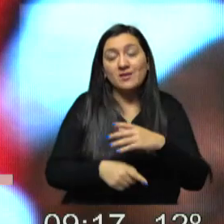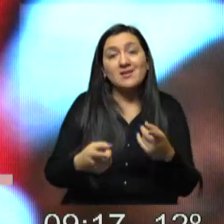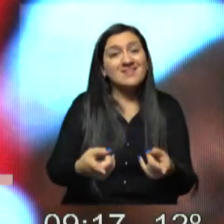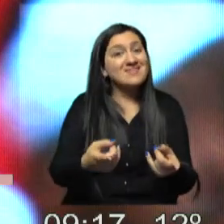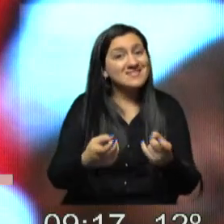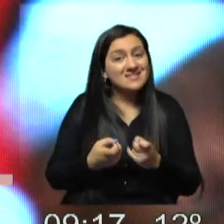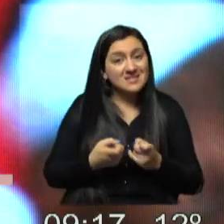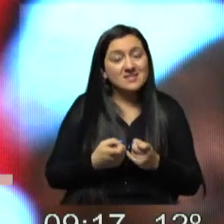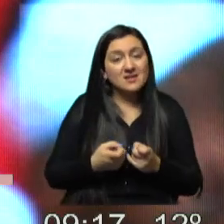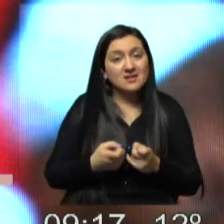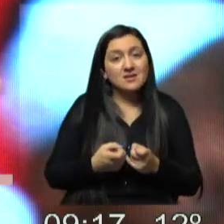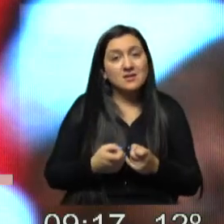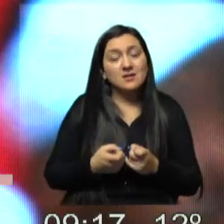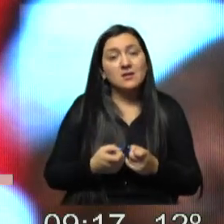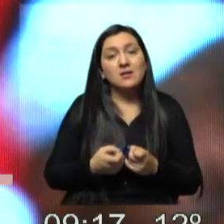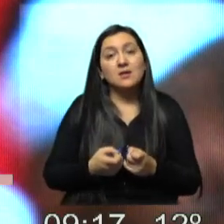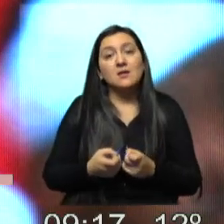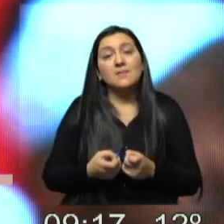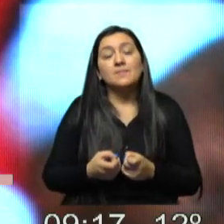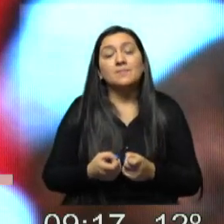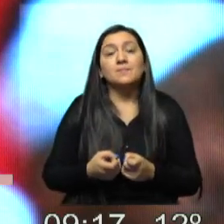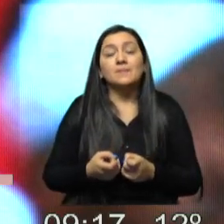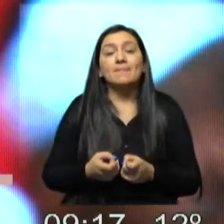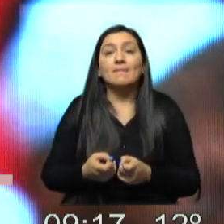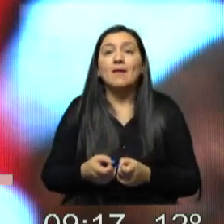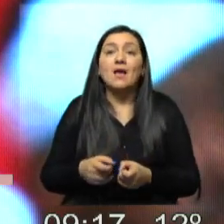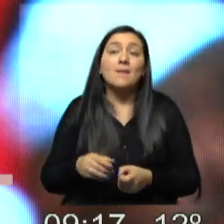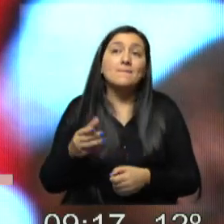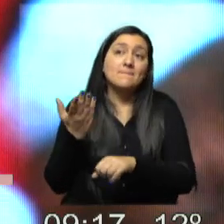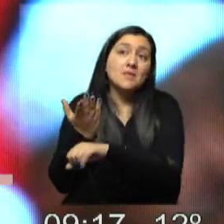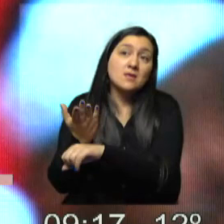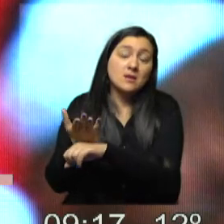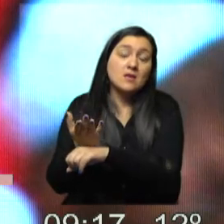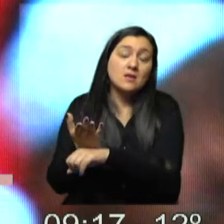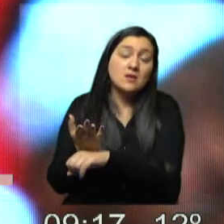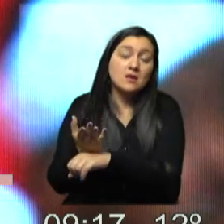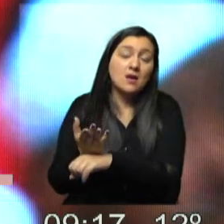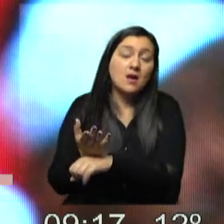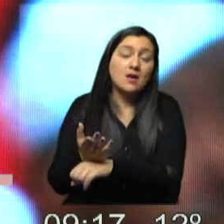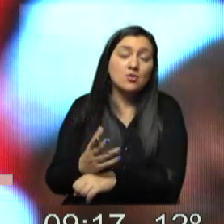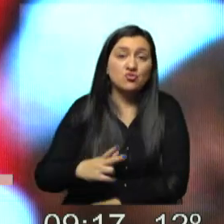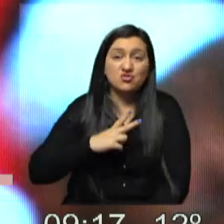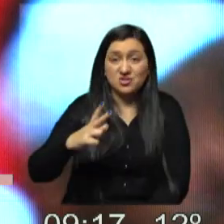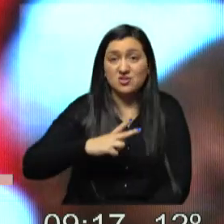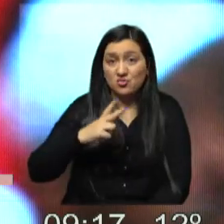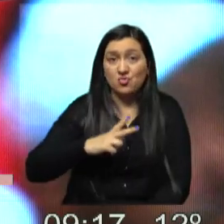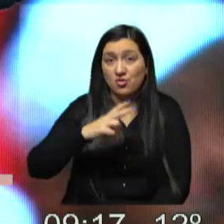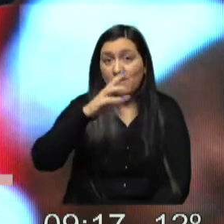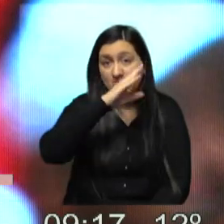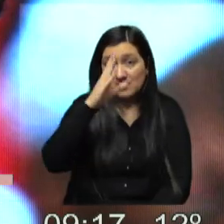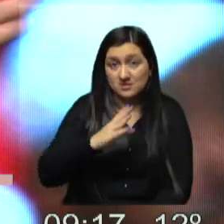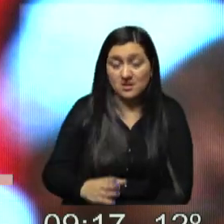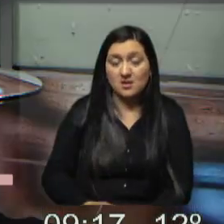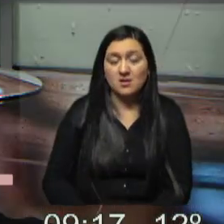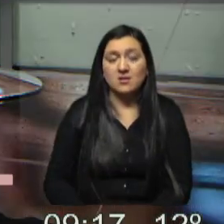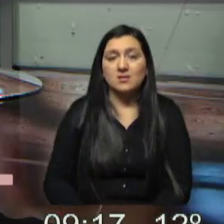implicarían tocar ciertas bases de poder de las élites brasileñas. Esto no ha ocurrido. No ocurrió cuando el PT tenía otras condiciones,